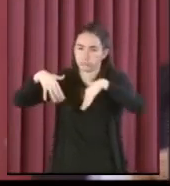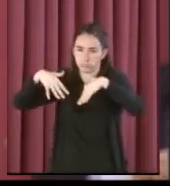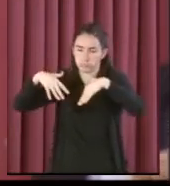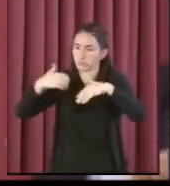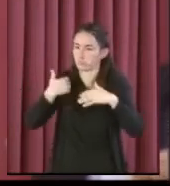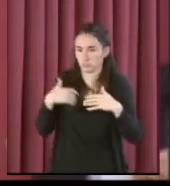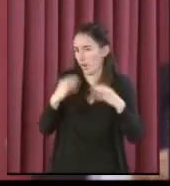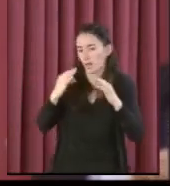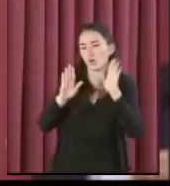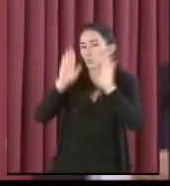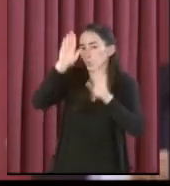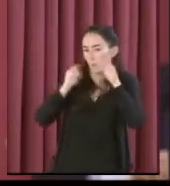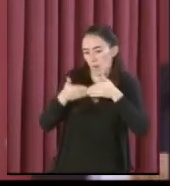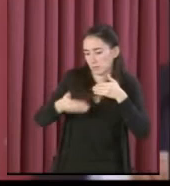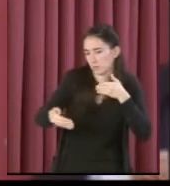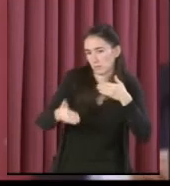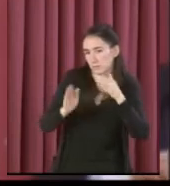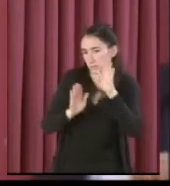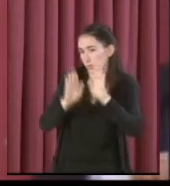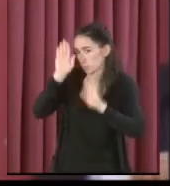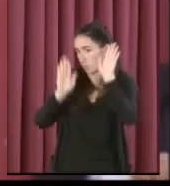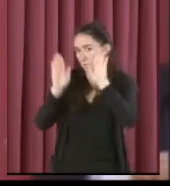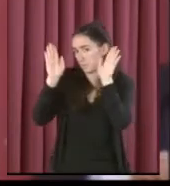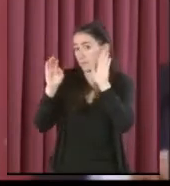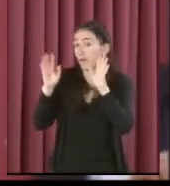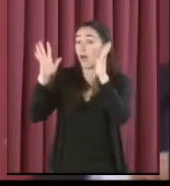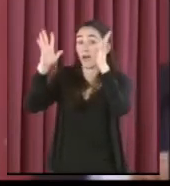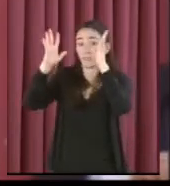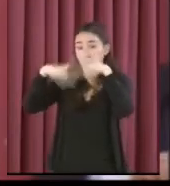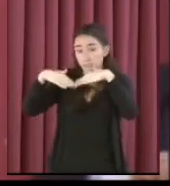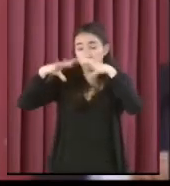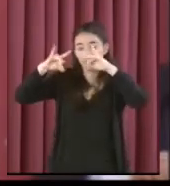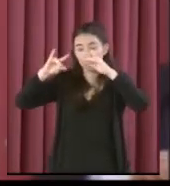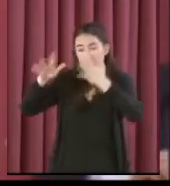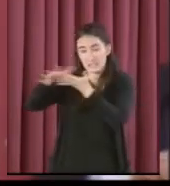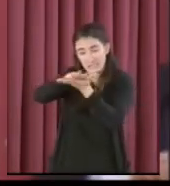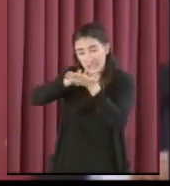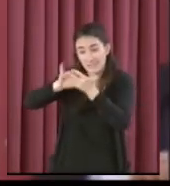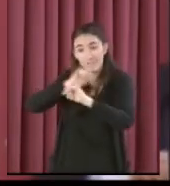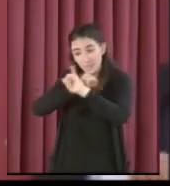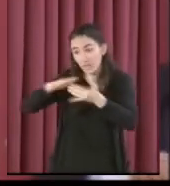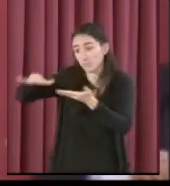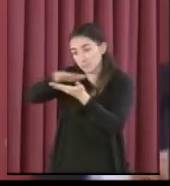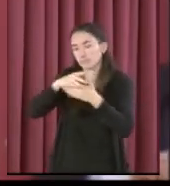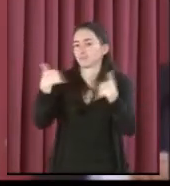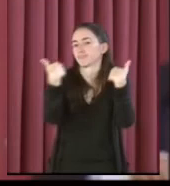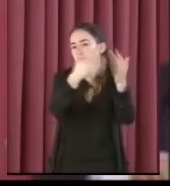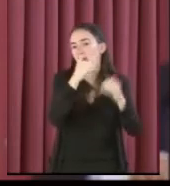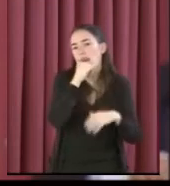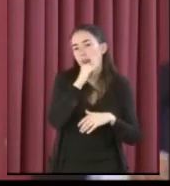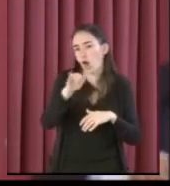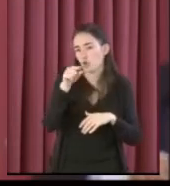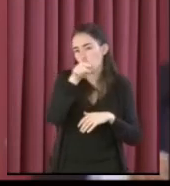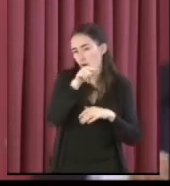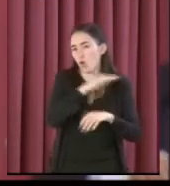técnicos municipales, de manera que quedará preparada la parcela para proceder a la cesión a la misma comunidad autónoma con el destino de la